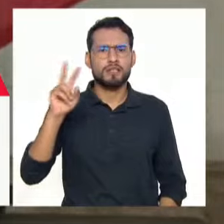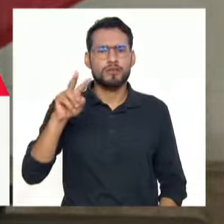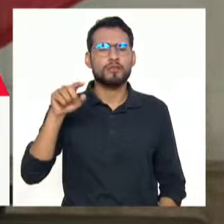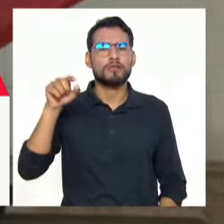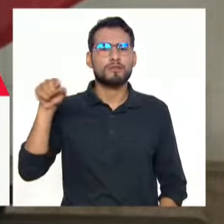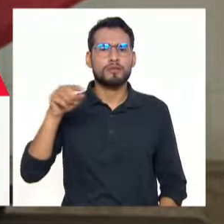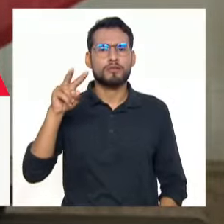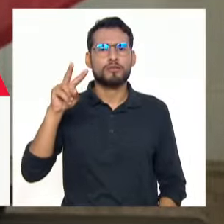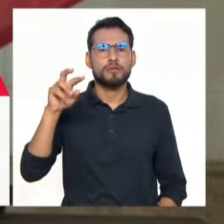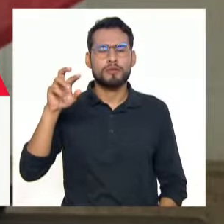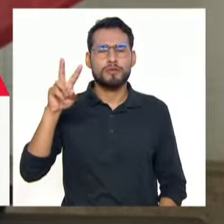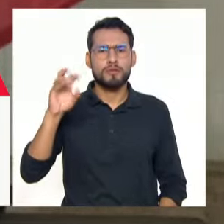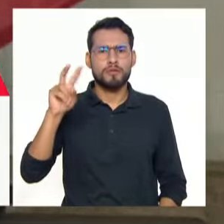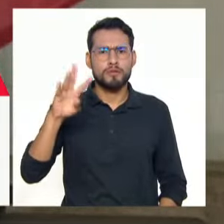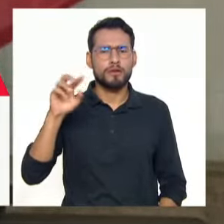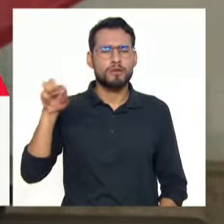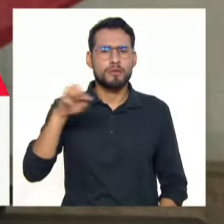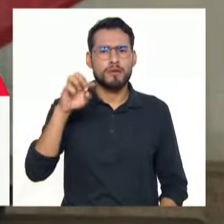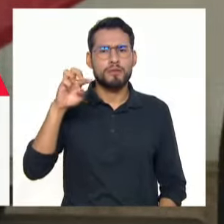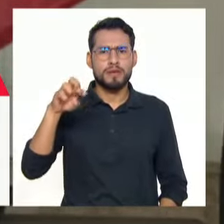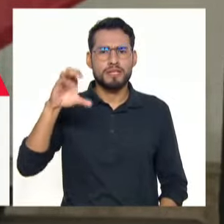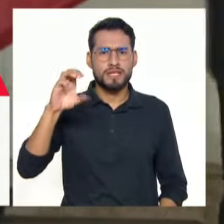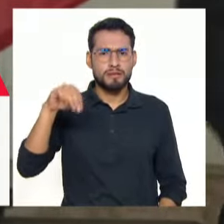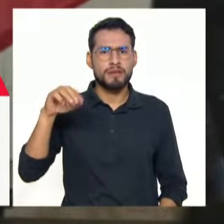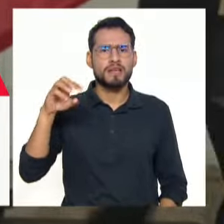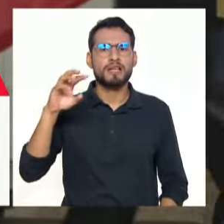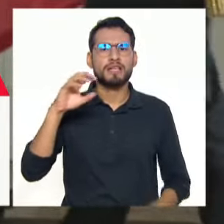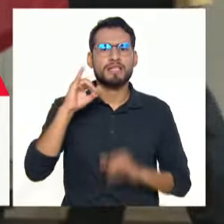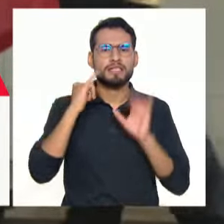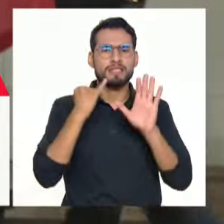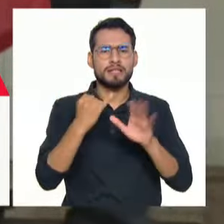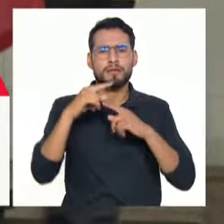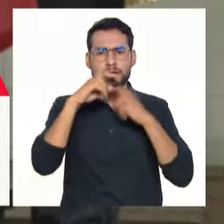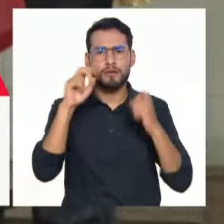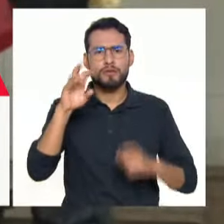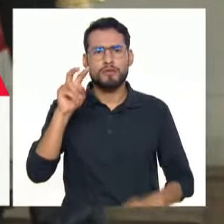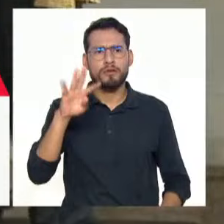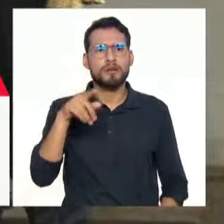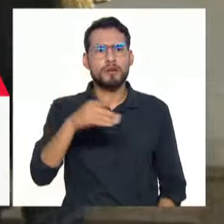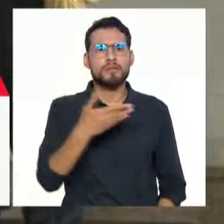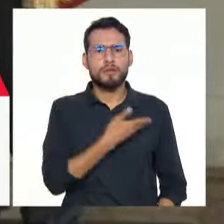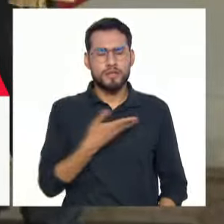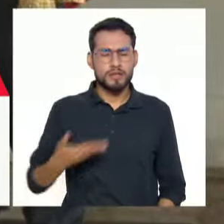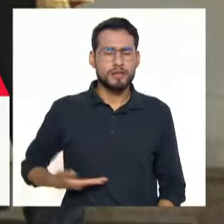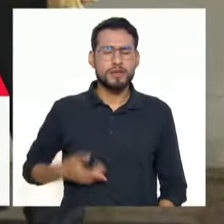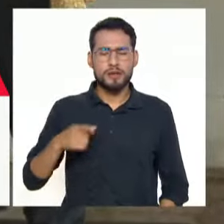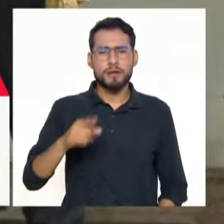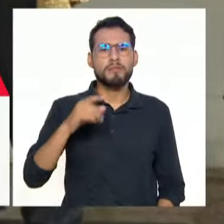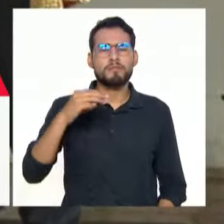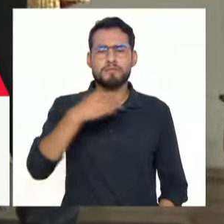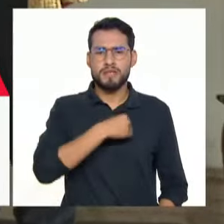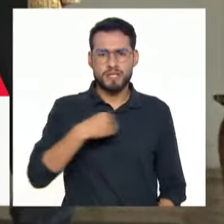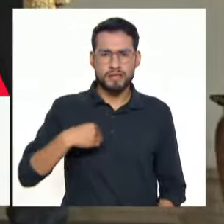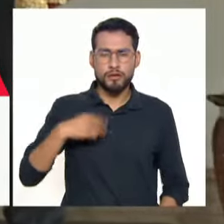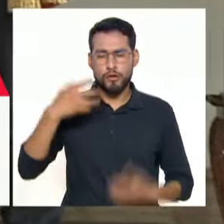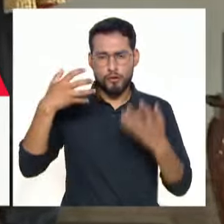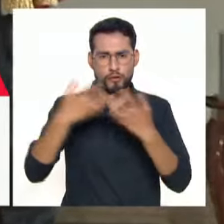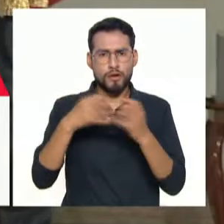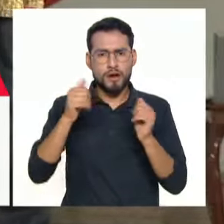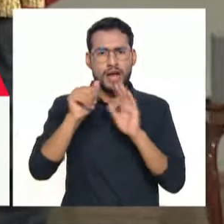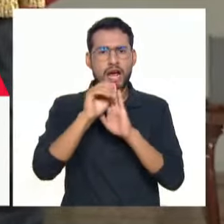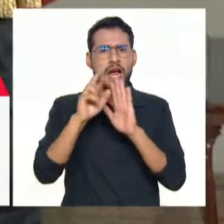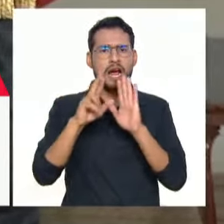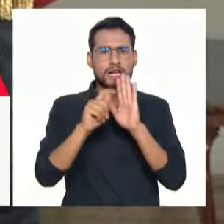062-2024-PCM, Lima, 6 de marzo de 2024, vista la propuesta del señor Presidente del Consejo de Ministros, de conformidad con el